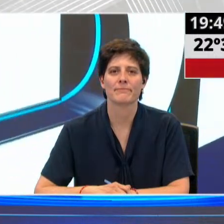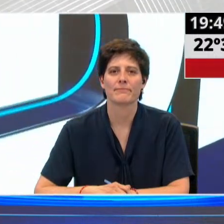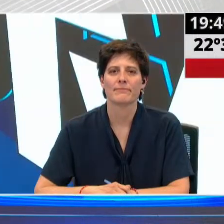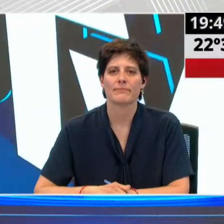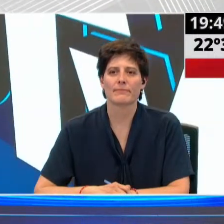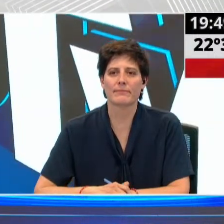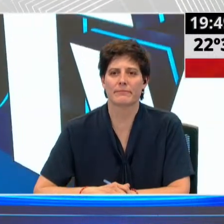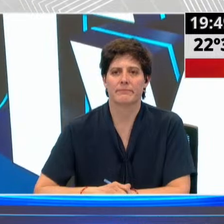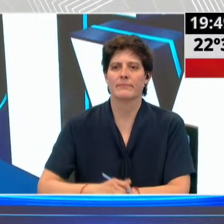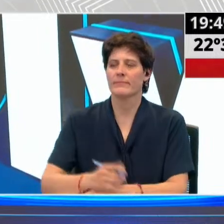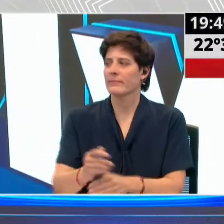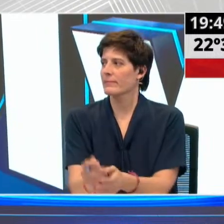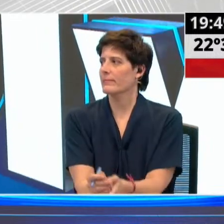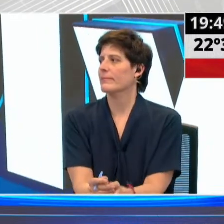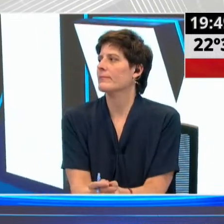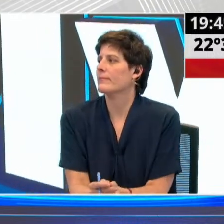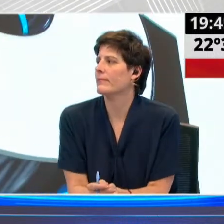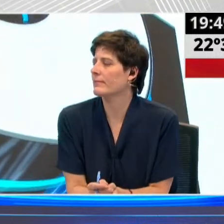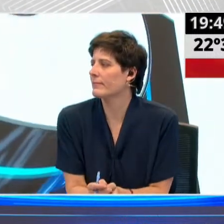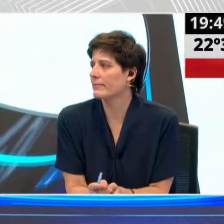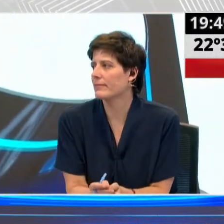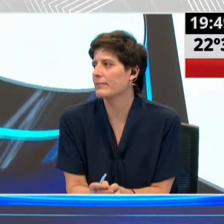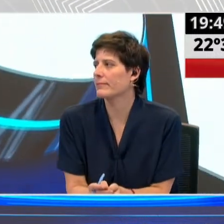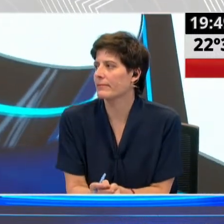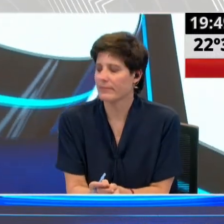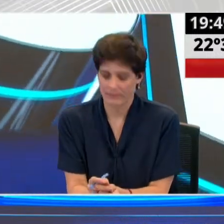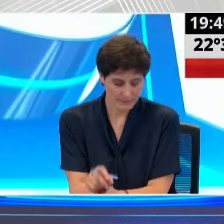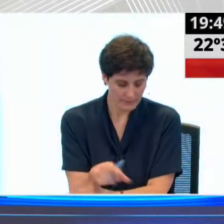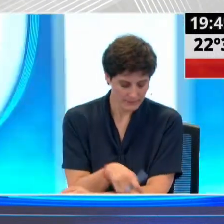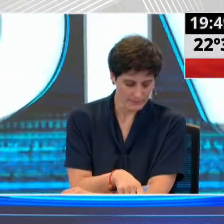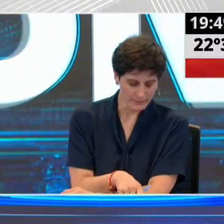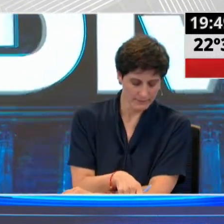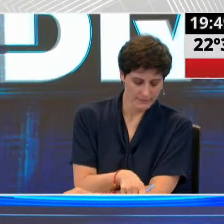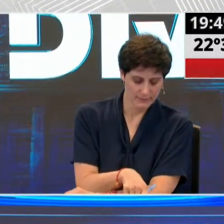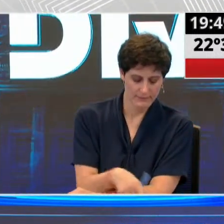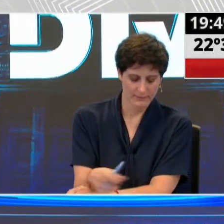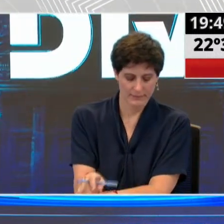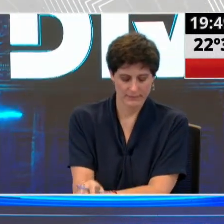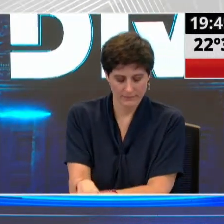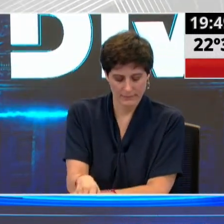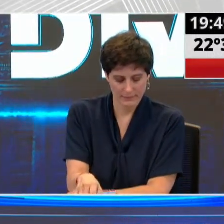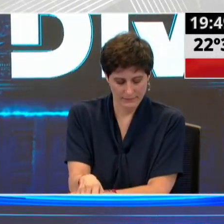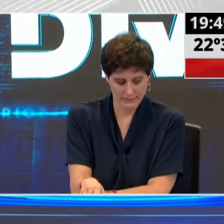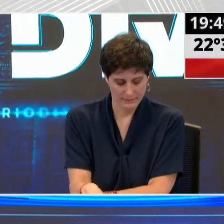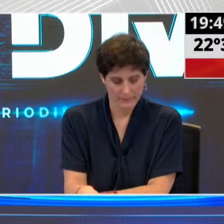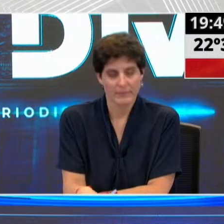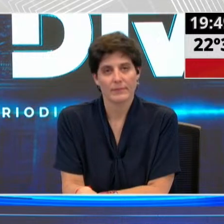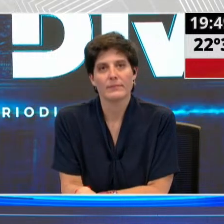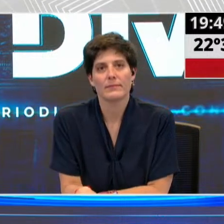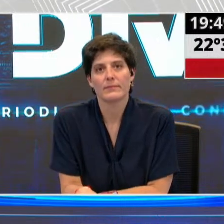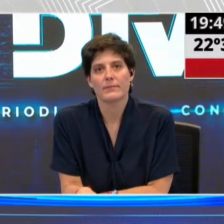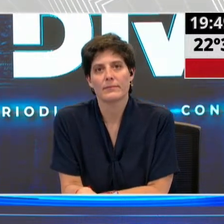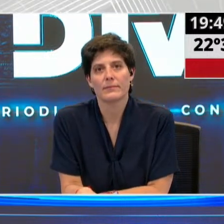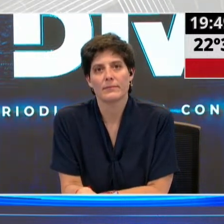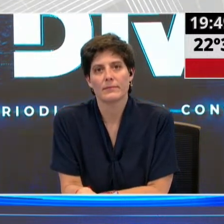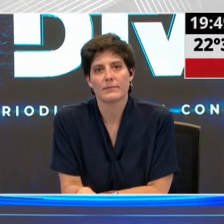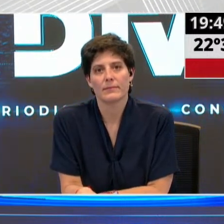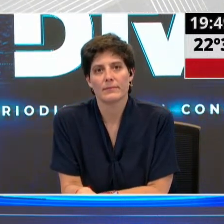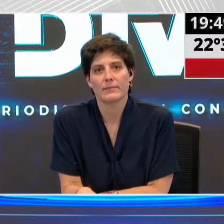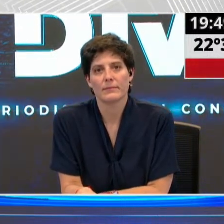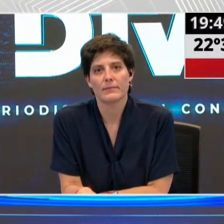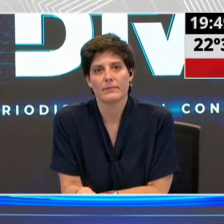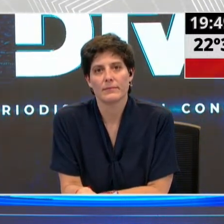hoy juraron los diputados y diputadas, los senadores y senadores del veredicto de las urnas de la primera vuelta. Y en